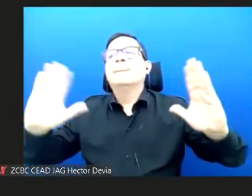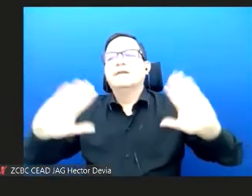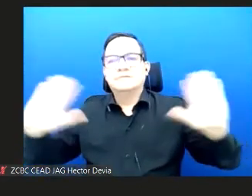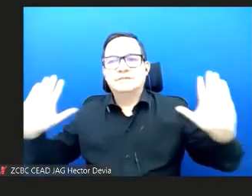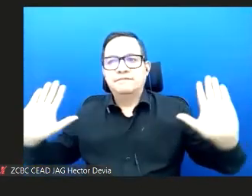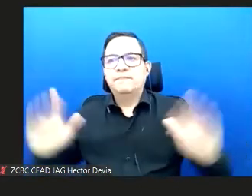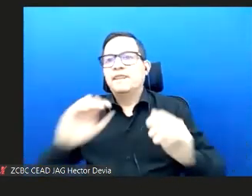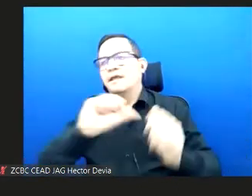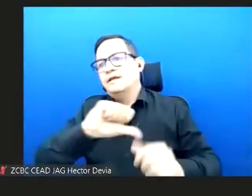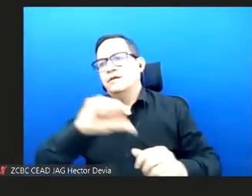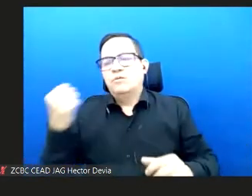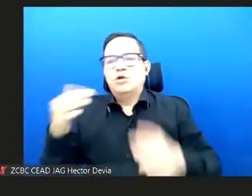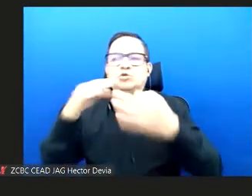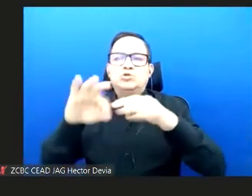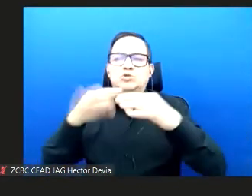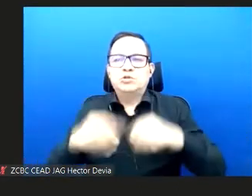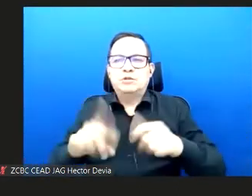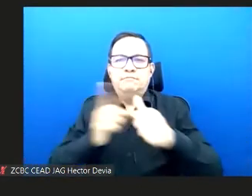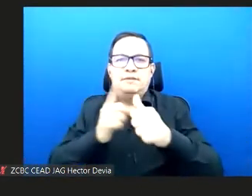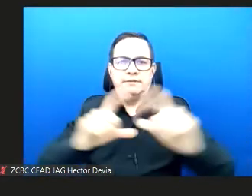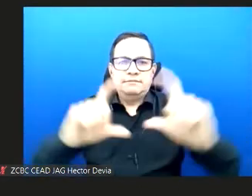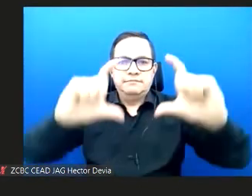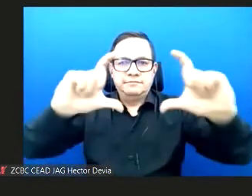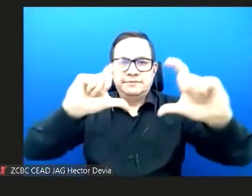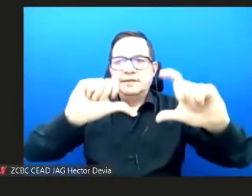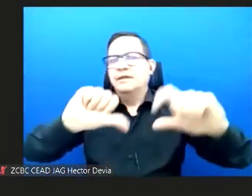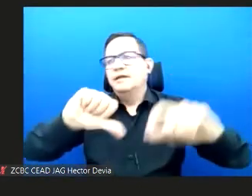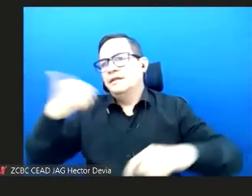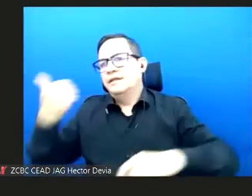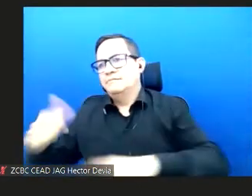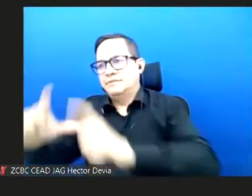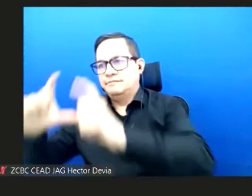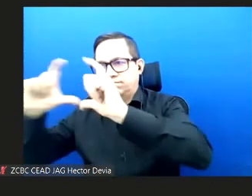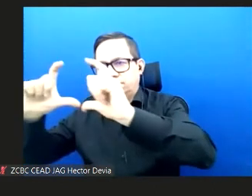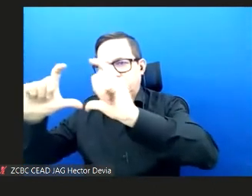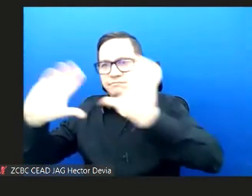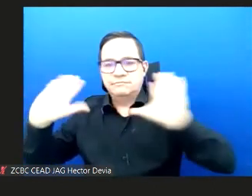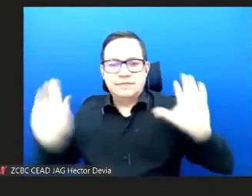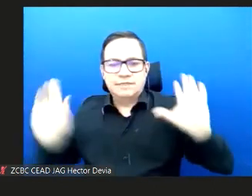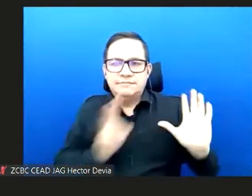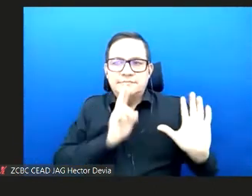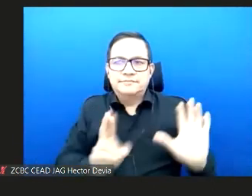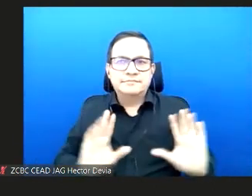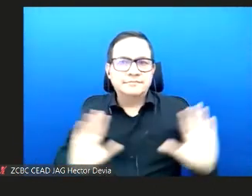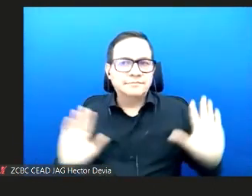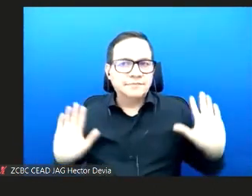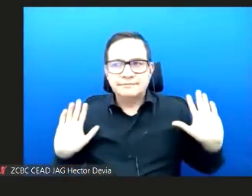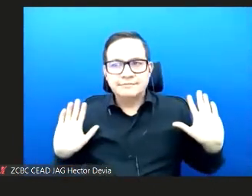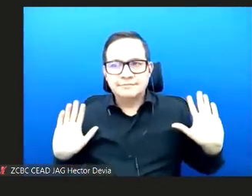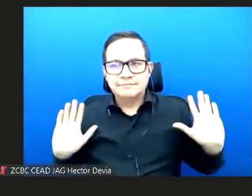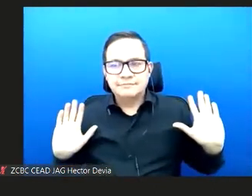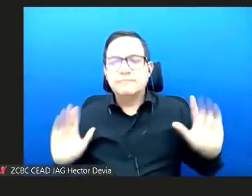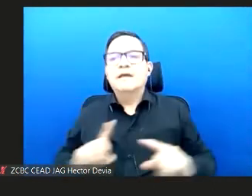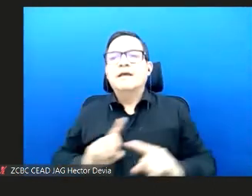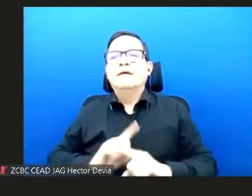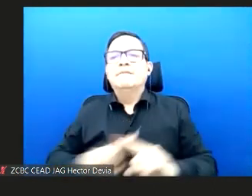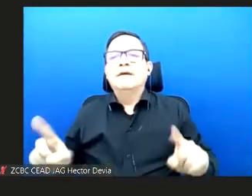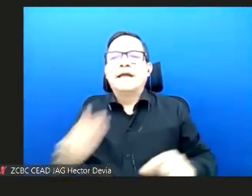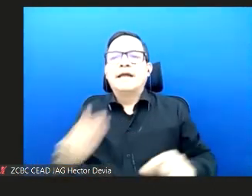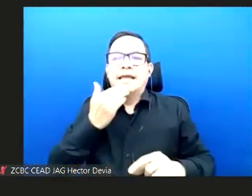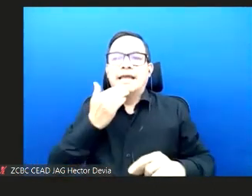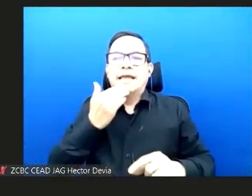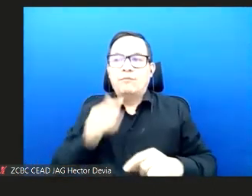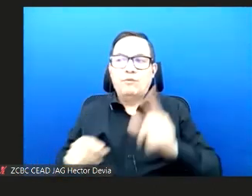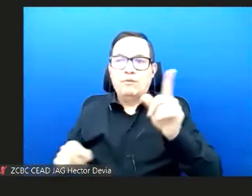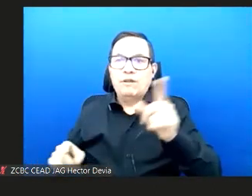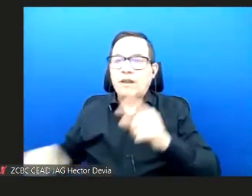que tuvimos es más sencillito porque analizando paréntesis por paréntesis les da. Pero, por ejemplo, ¿no es cierto?